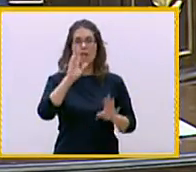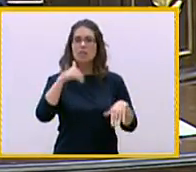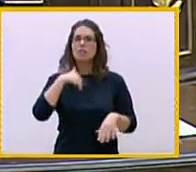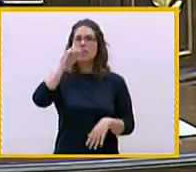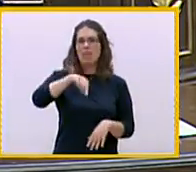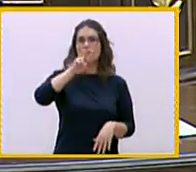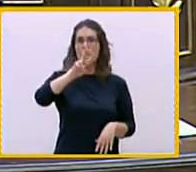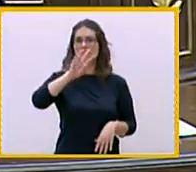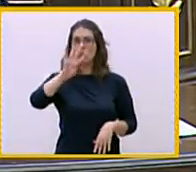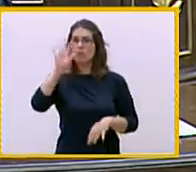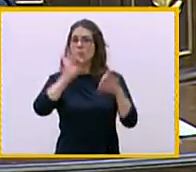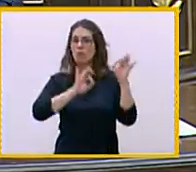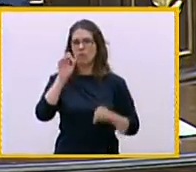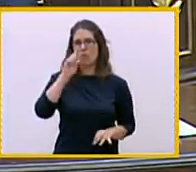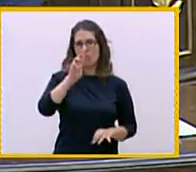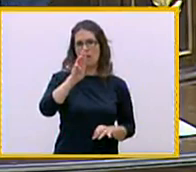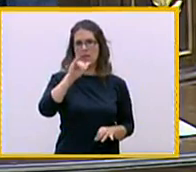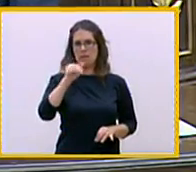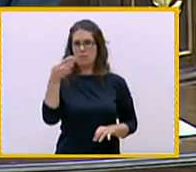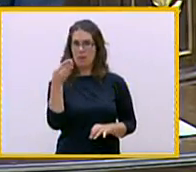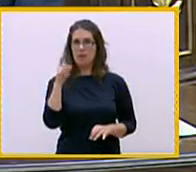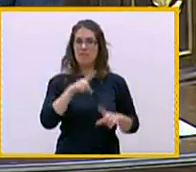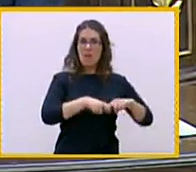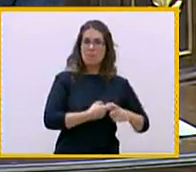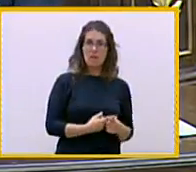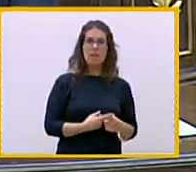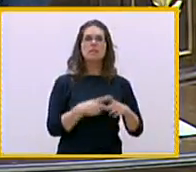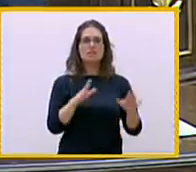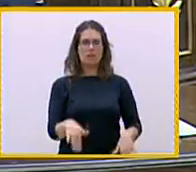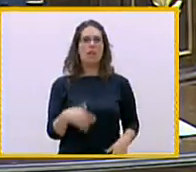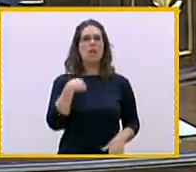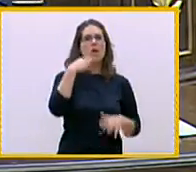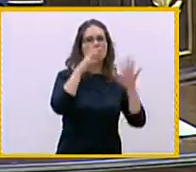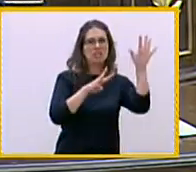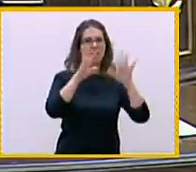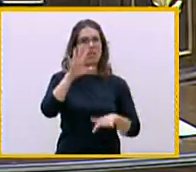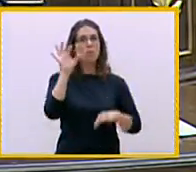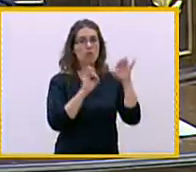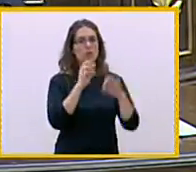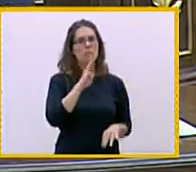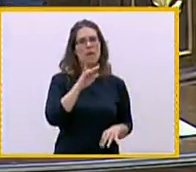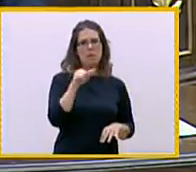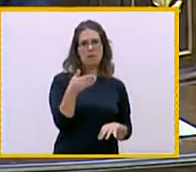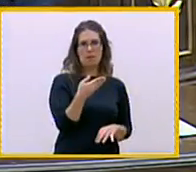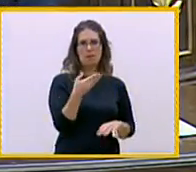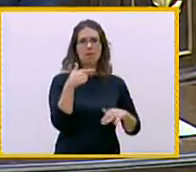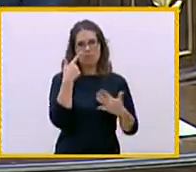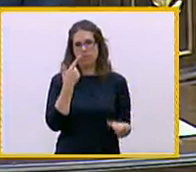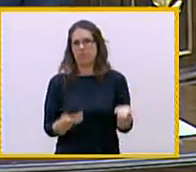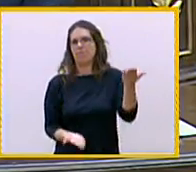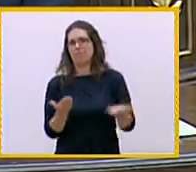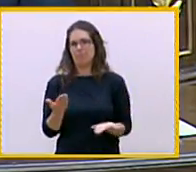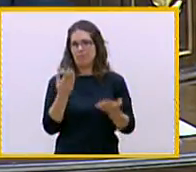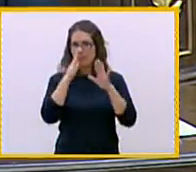del PIB, y familias, 85% del PIB, contrasta con la reducida cifra del